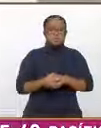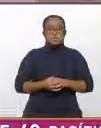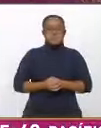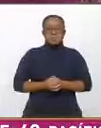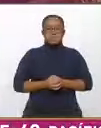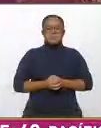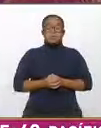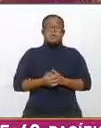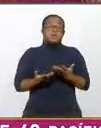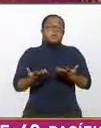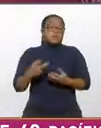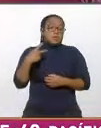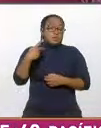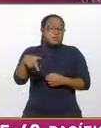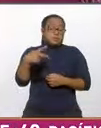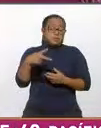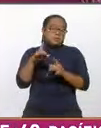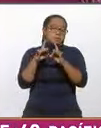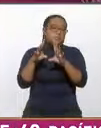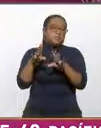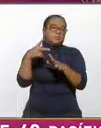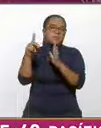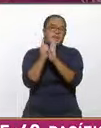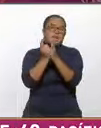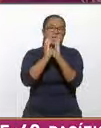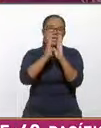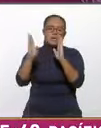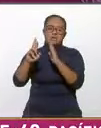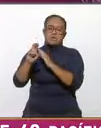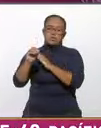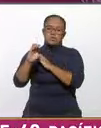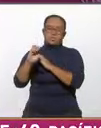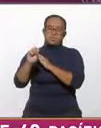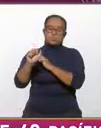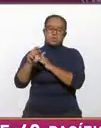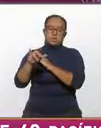Bueno, esto sucedió en la librería Rosario Castellanos del Fondo de Cultura Económica.